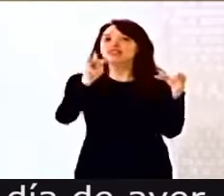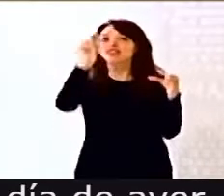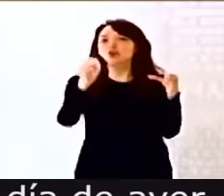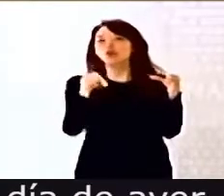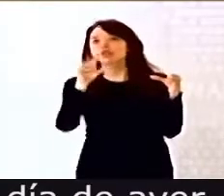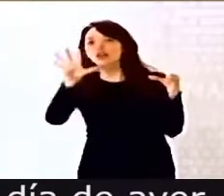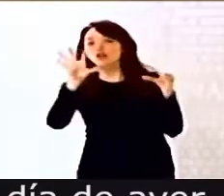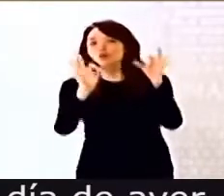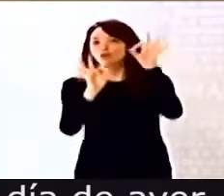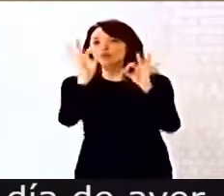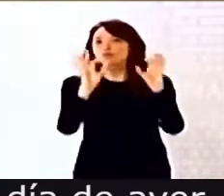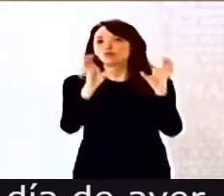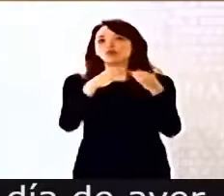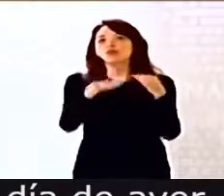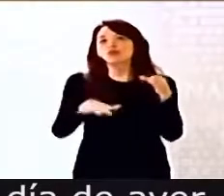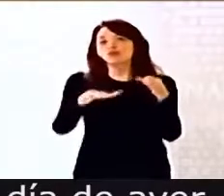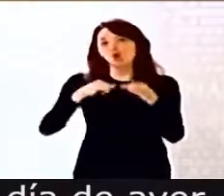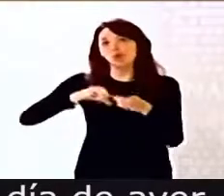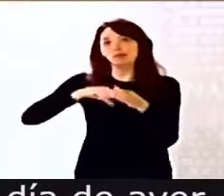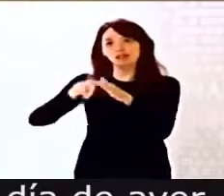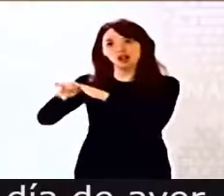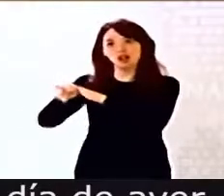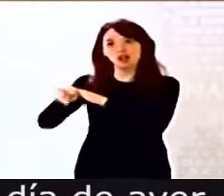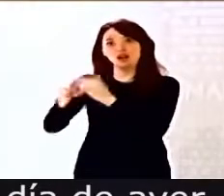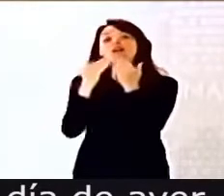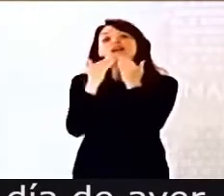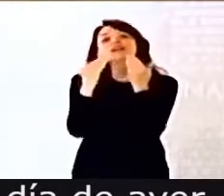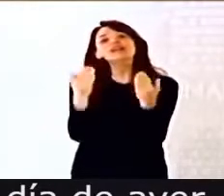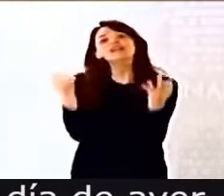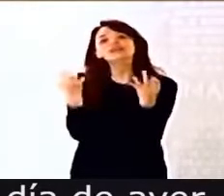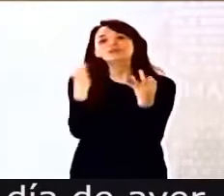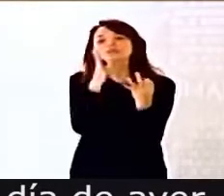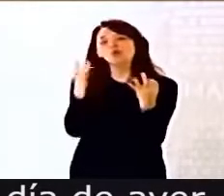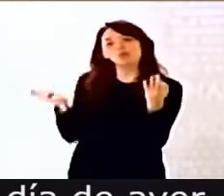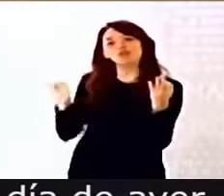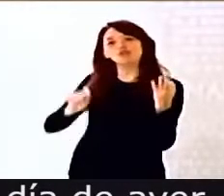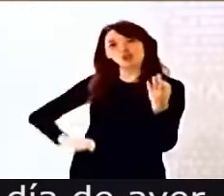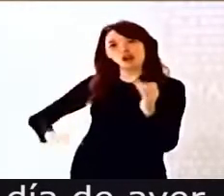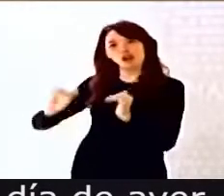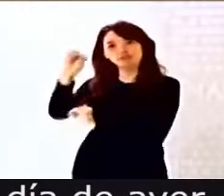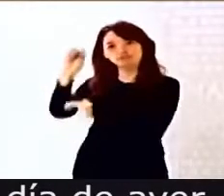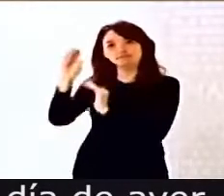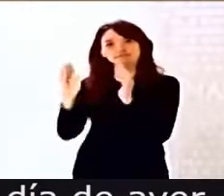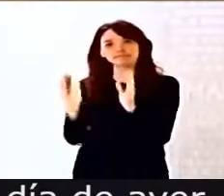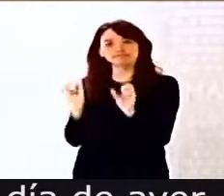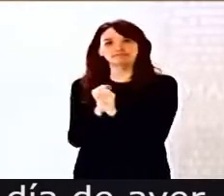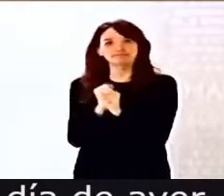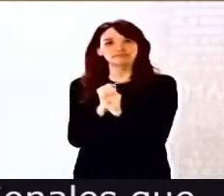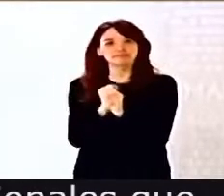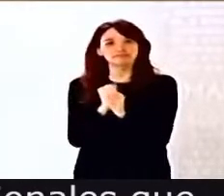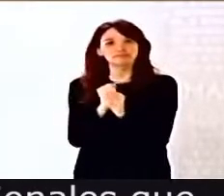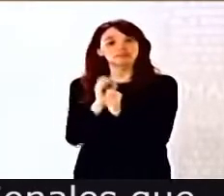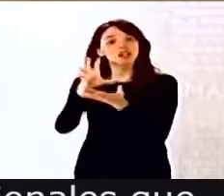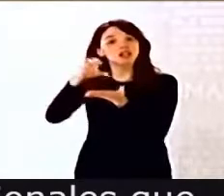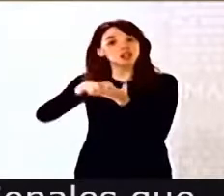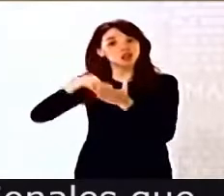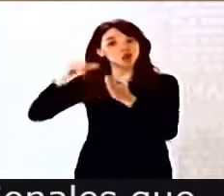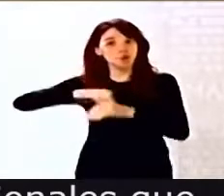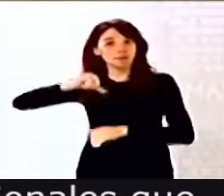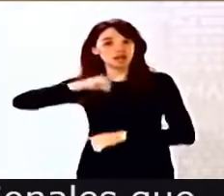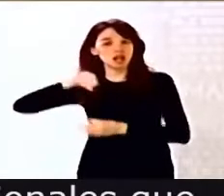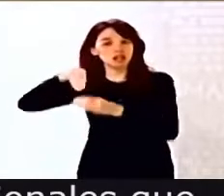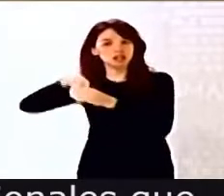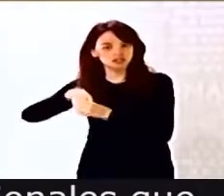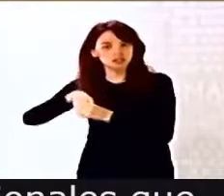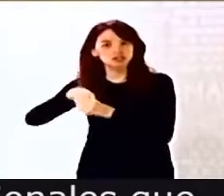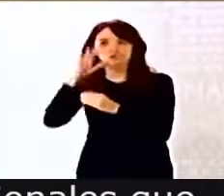ellos están hospitalizados gracias a los profesionales que trabajan dentro de nuestros centros hospitalarios por